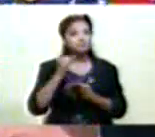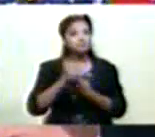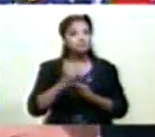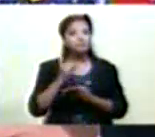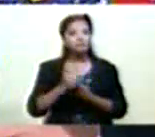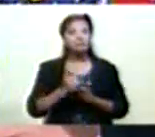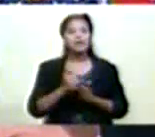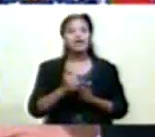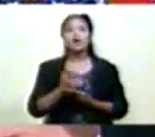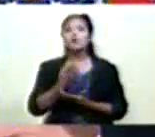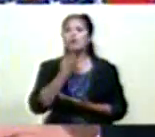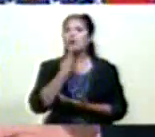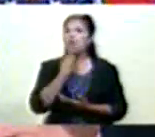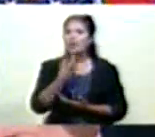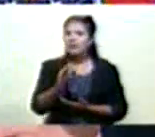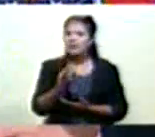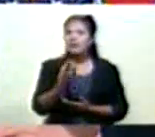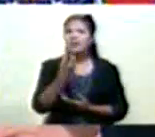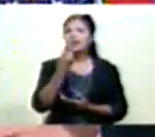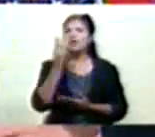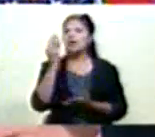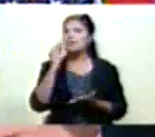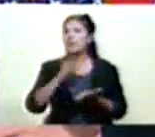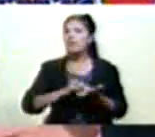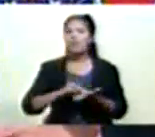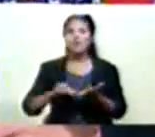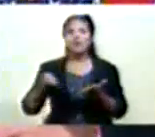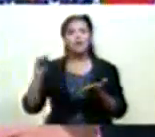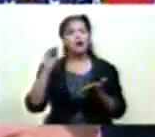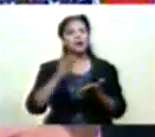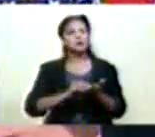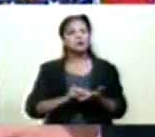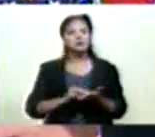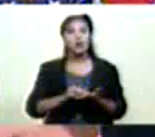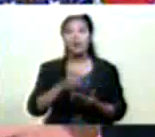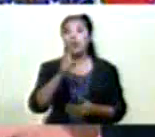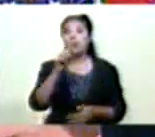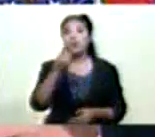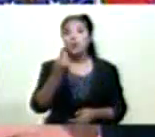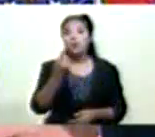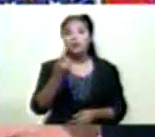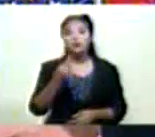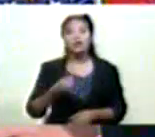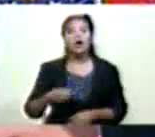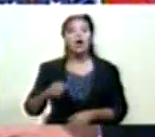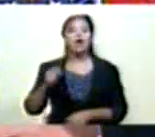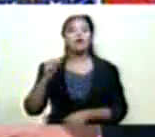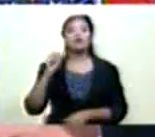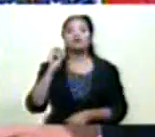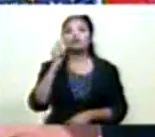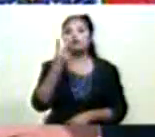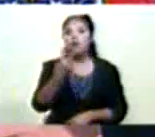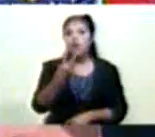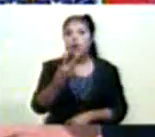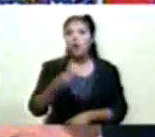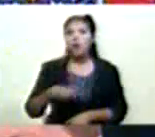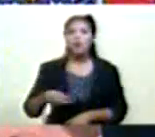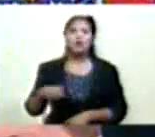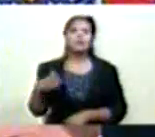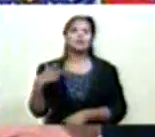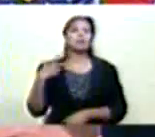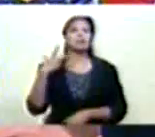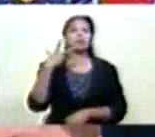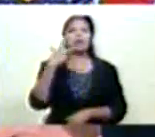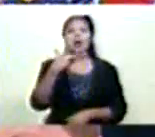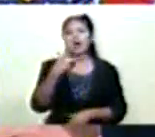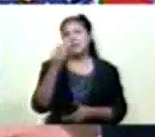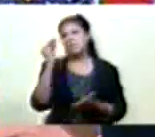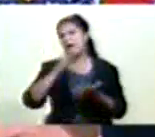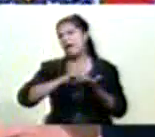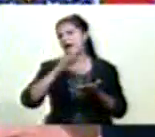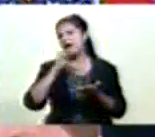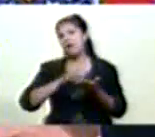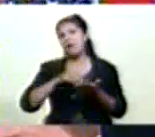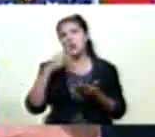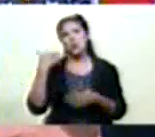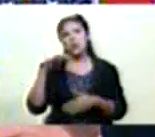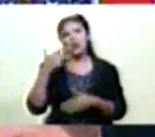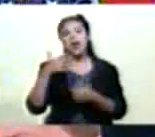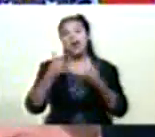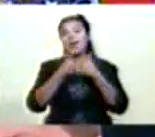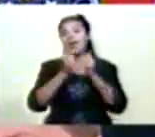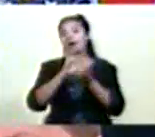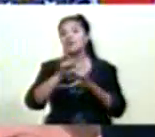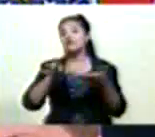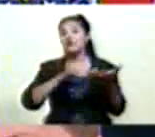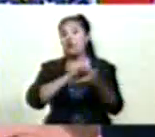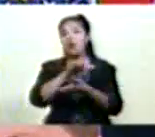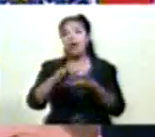lo dije una y dos y tres y mil veces. La violencia